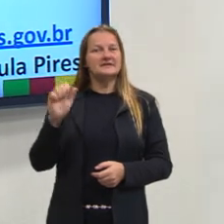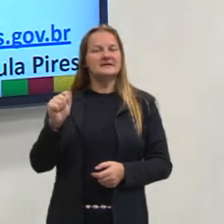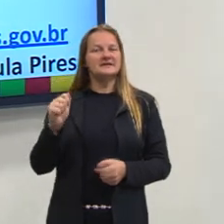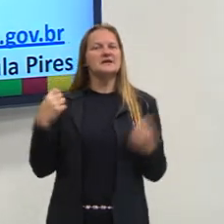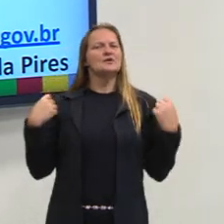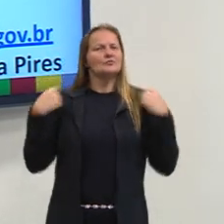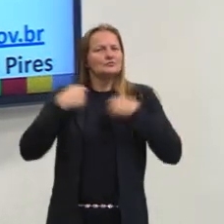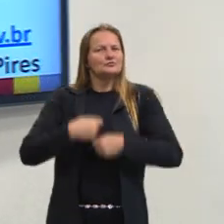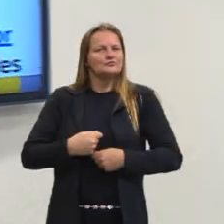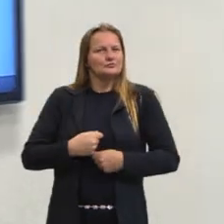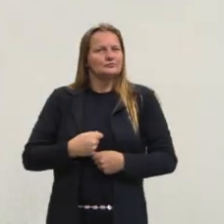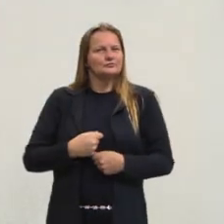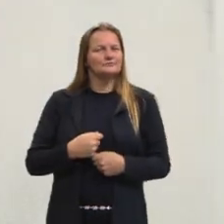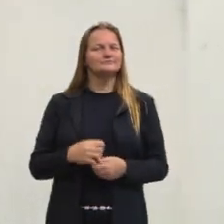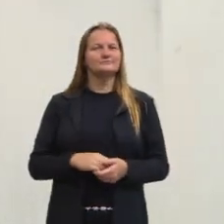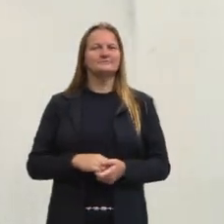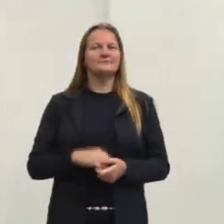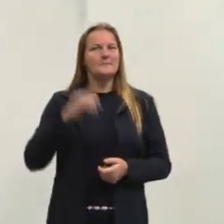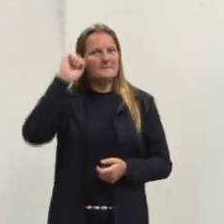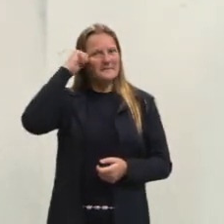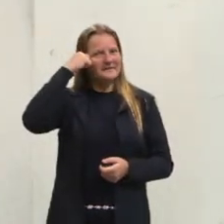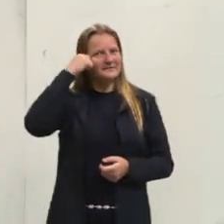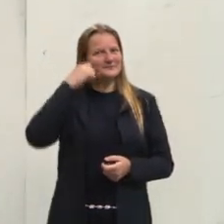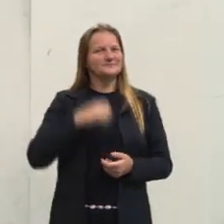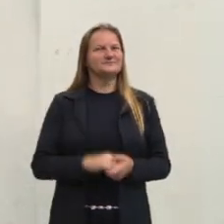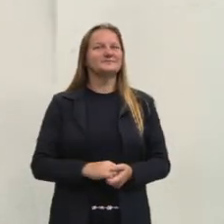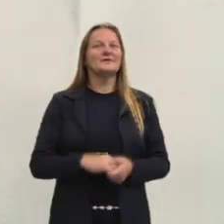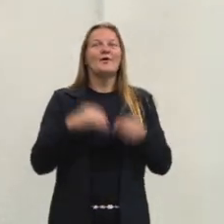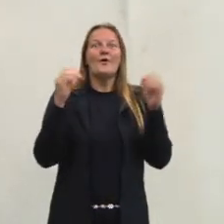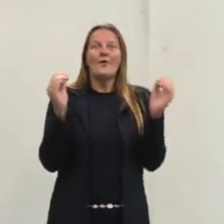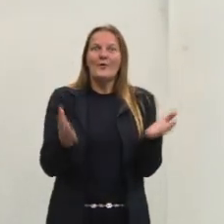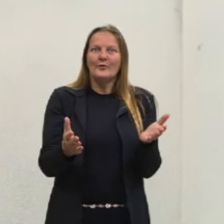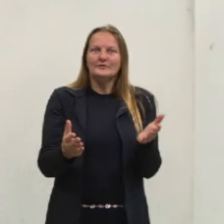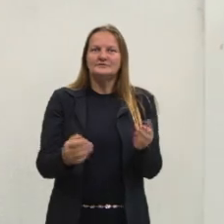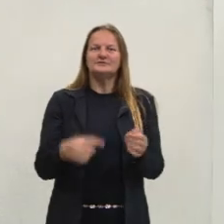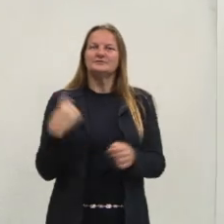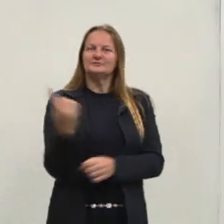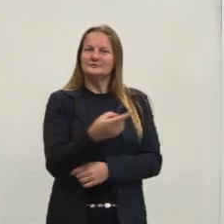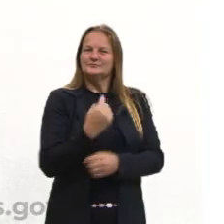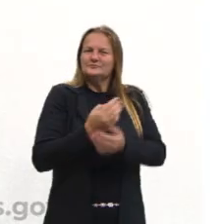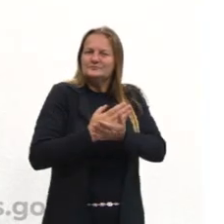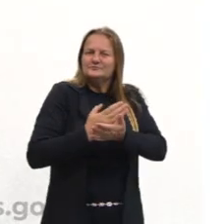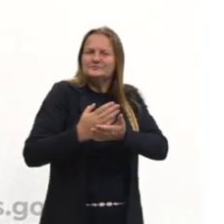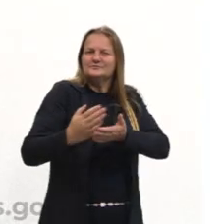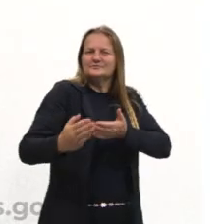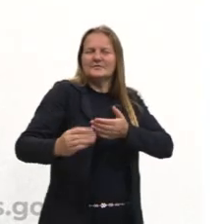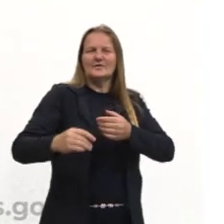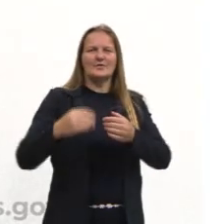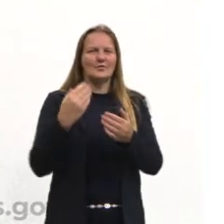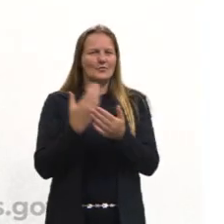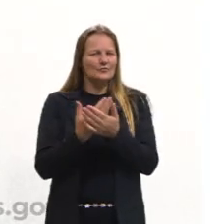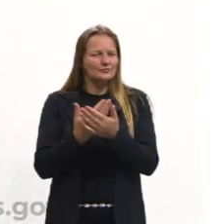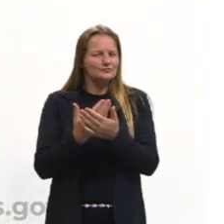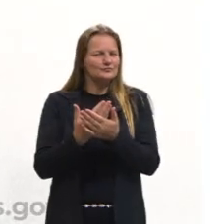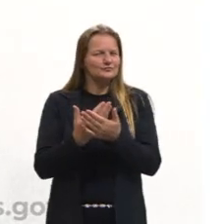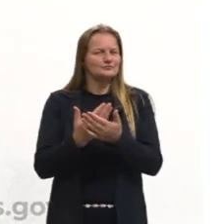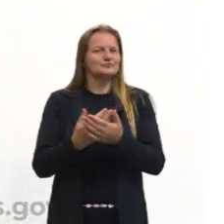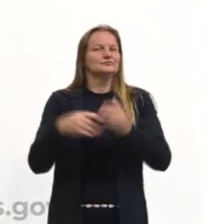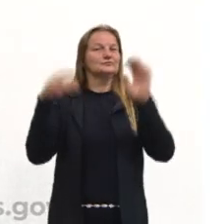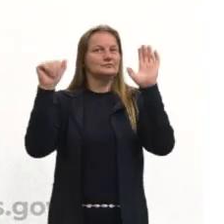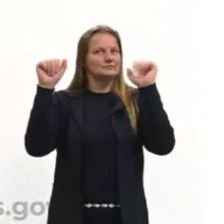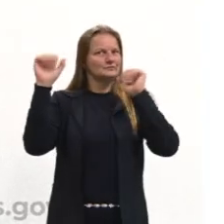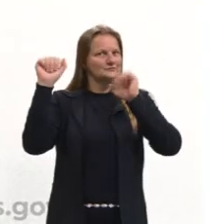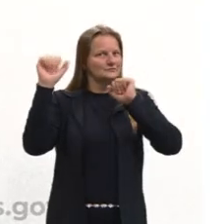preto sobre la camiseta. Hoy vamos a trabajar, en la lengua extranjera moderna española,